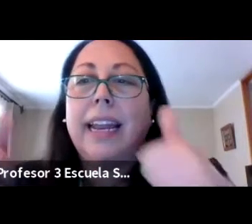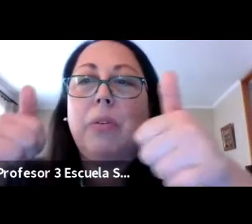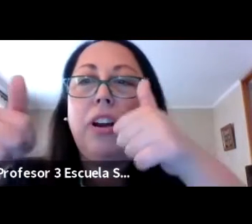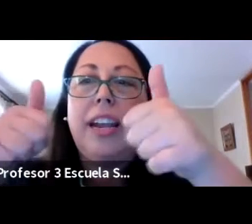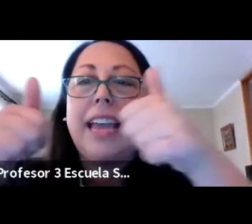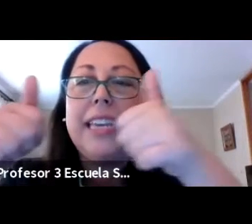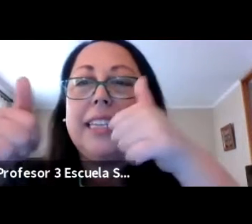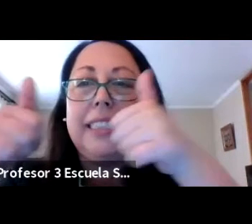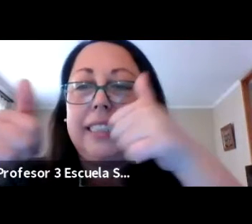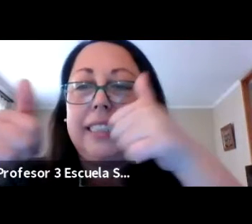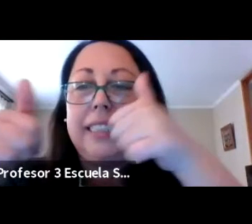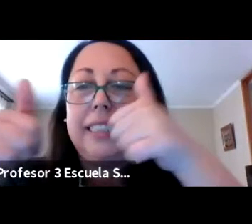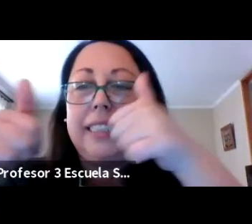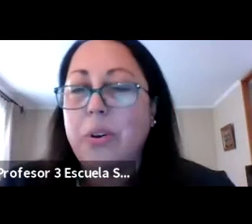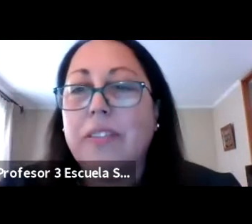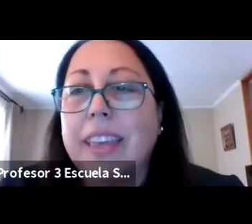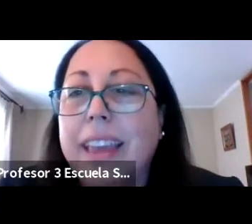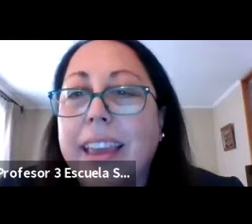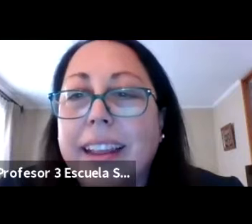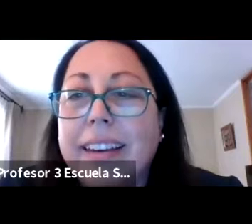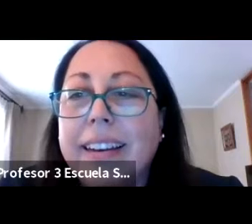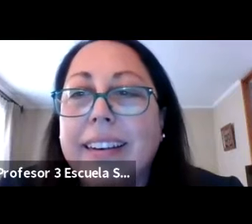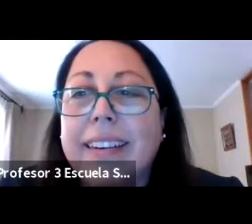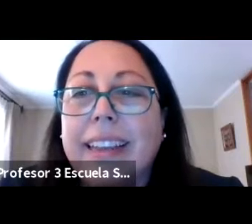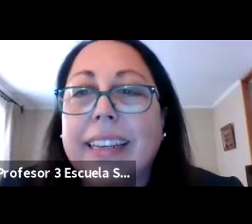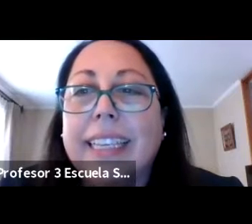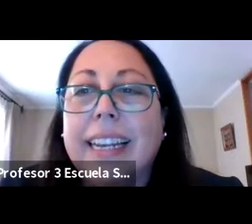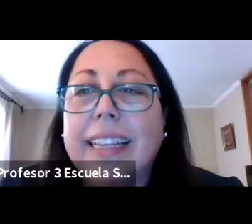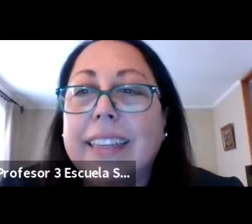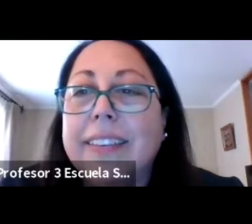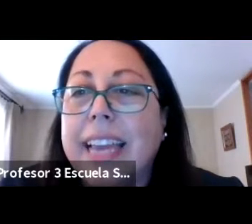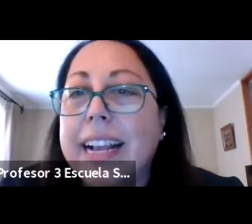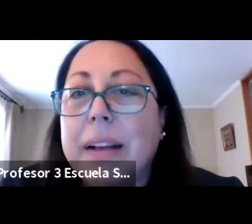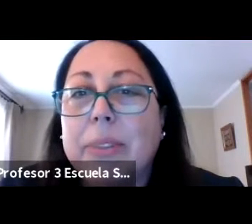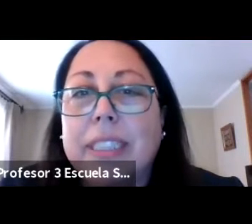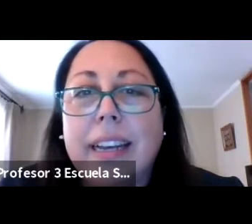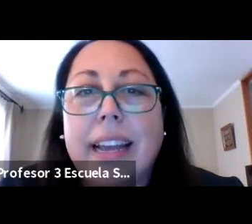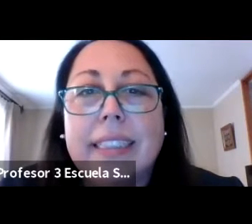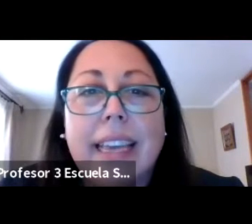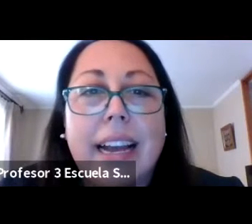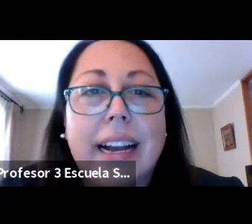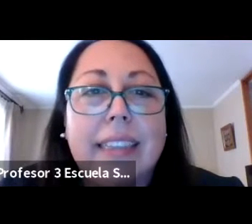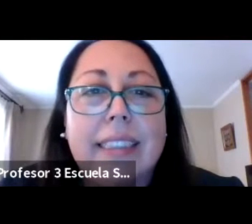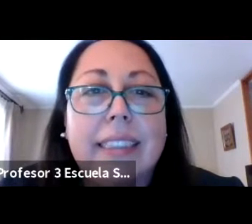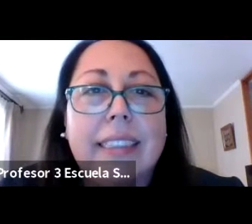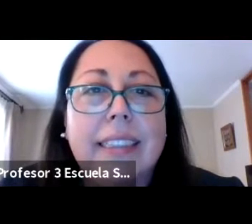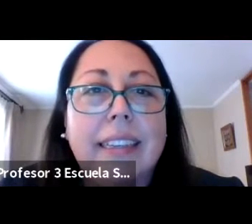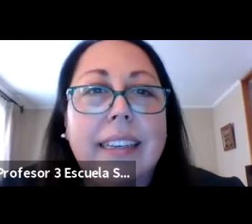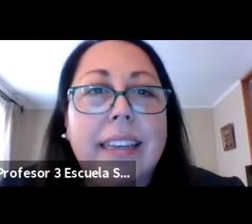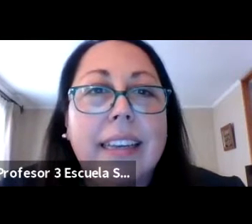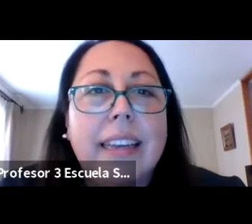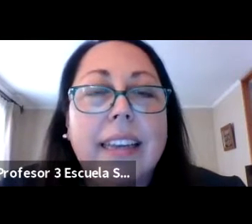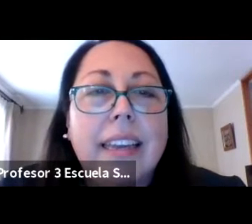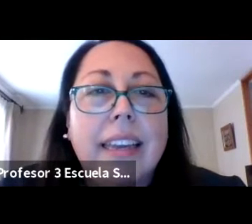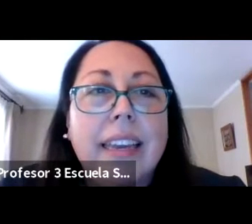Pamela te regala unos likes. Muy bien. Excelente, Bianca. Muchas gracias.